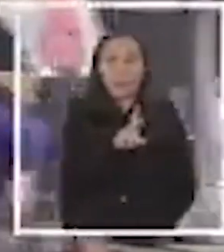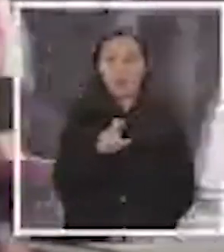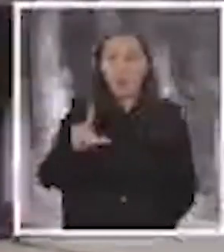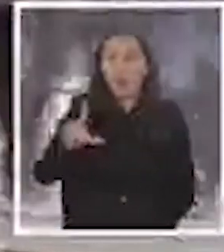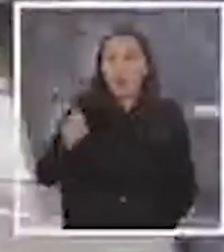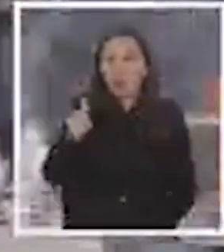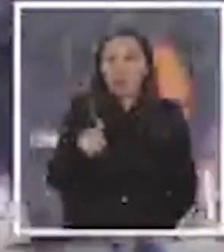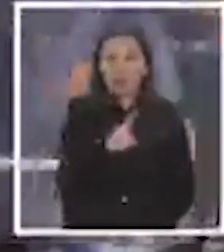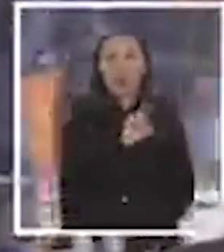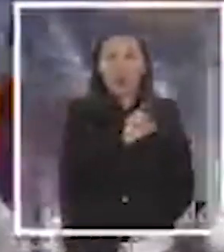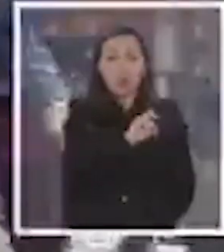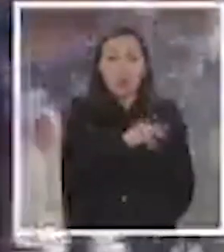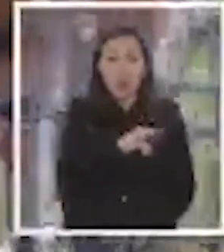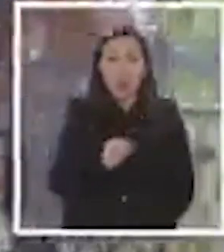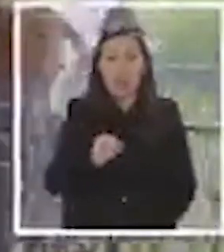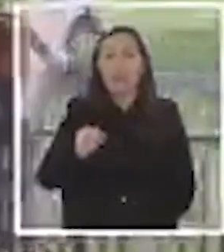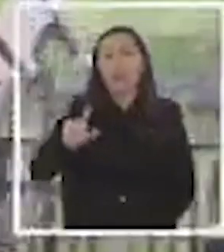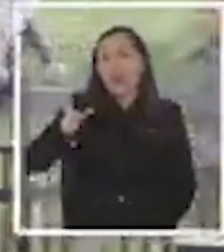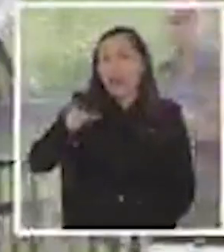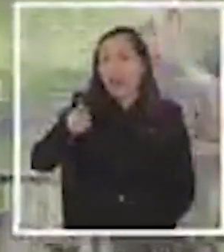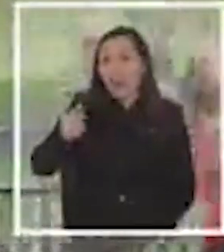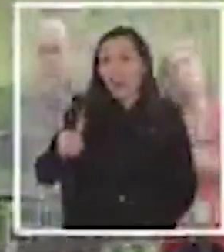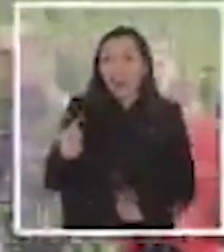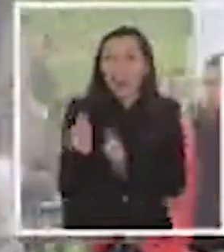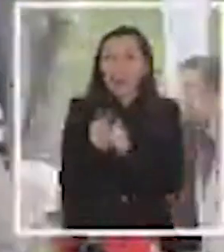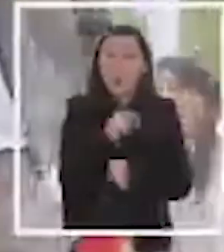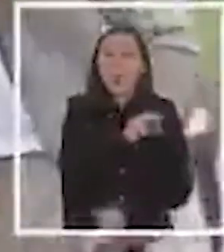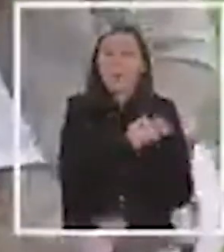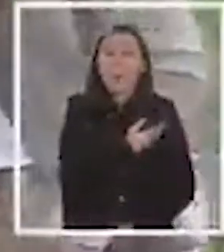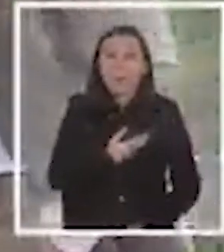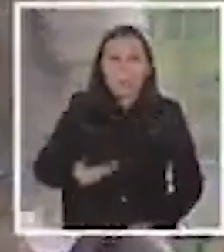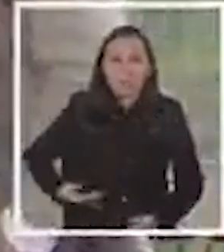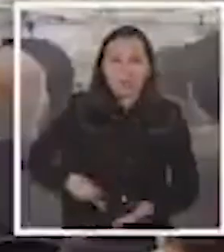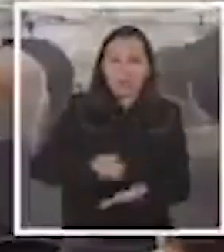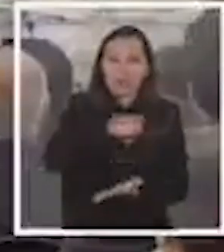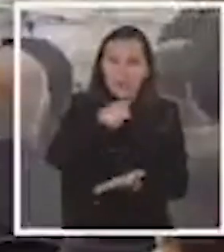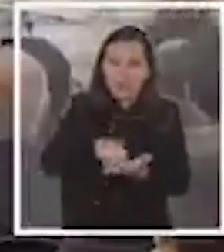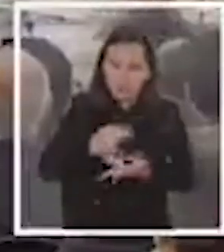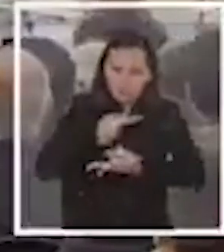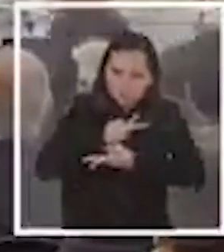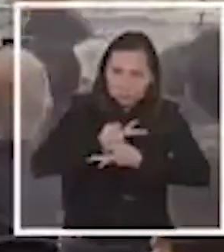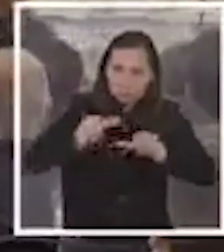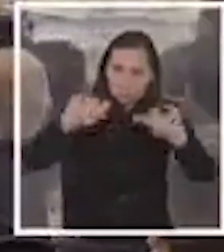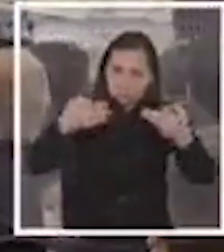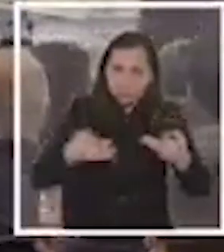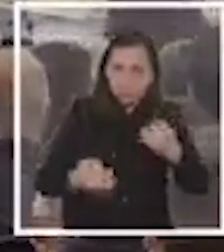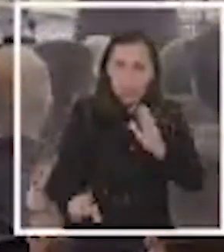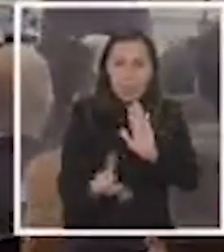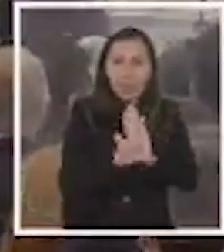y Orellana y al ministro Grau acompañar al presidente para así pasar a la firma que promulga la ley.